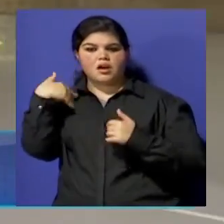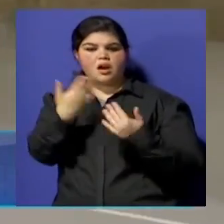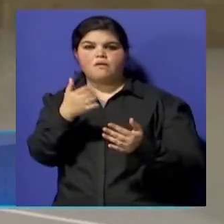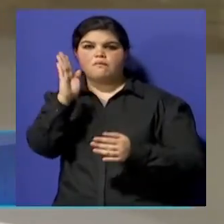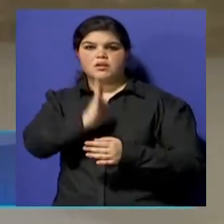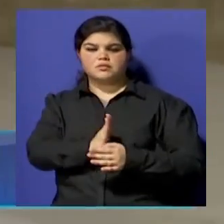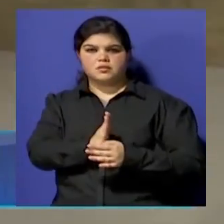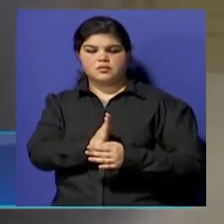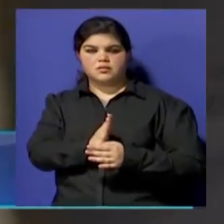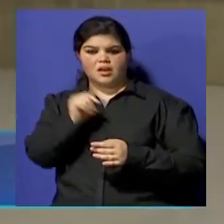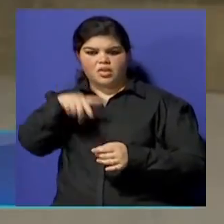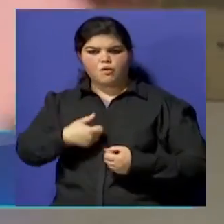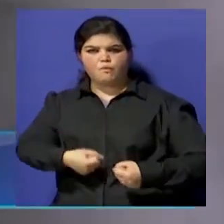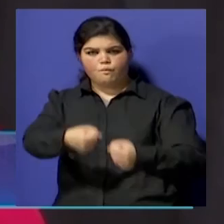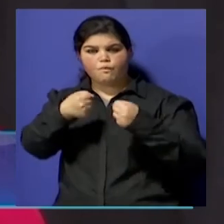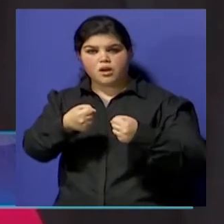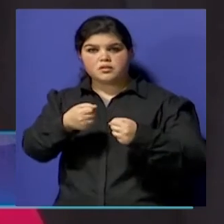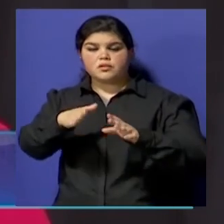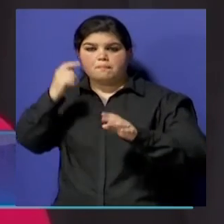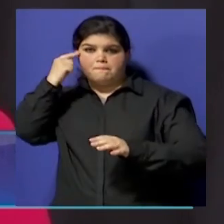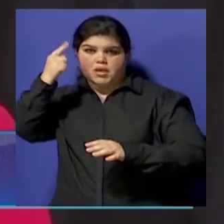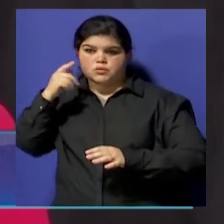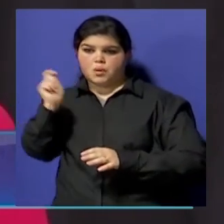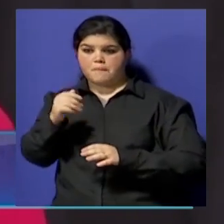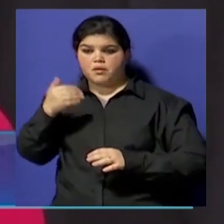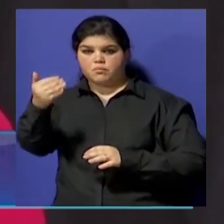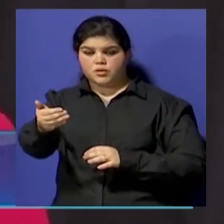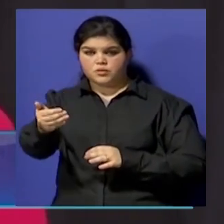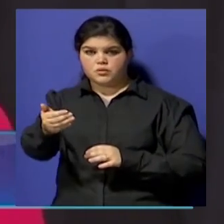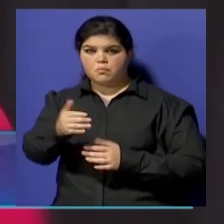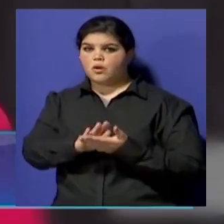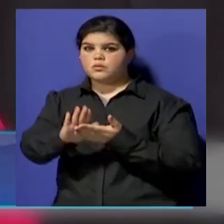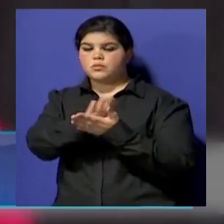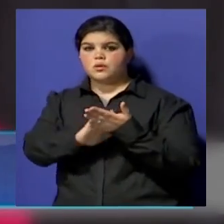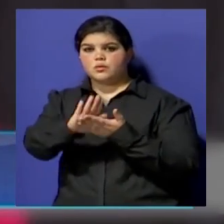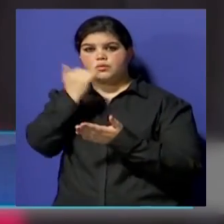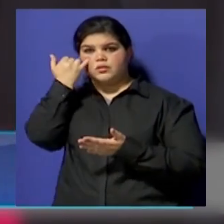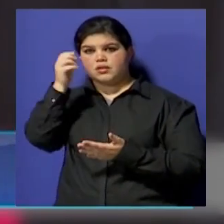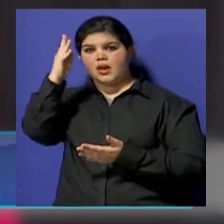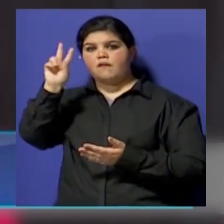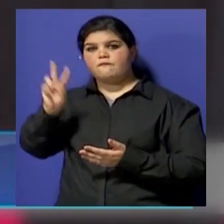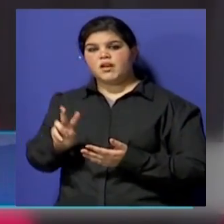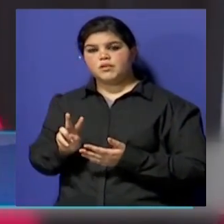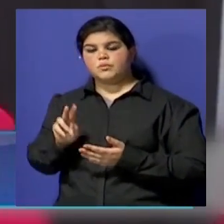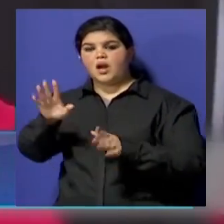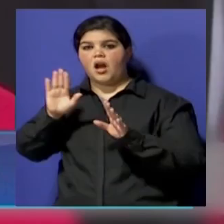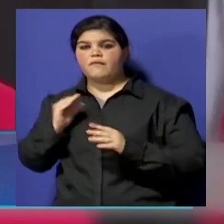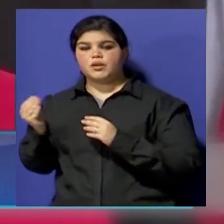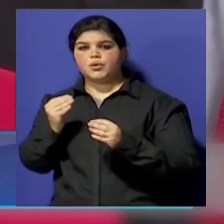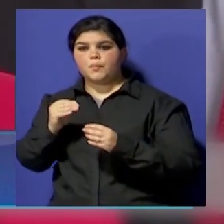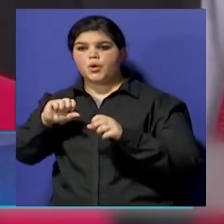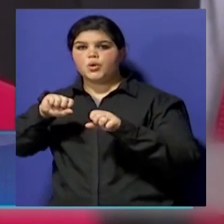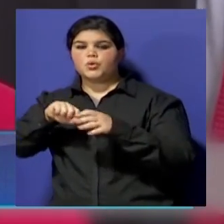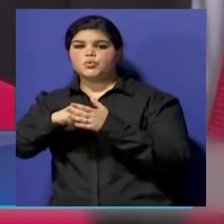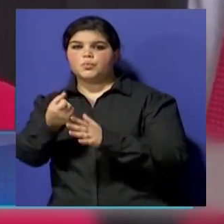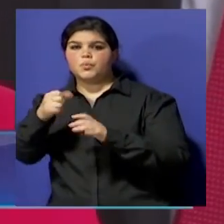Brasil, yo creo que en el próximo mes más o menos se solucionará el tema de Venezuela, a ver si se suspende o no Venezuela y si